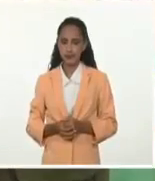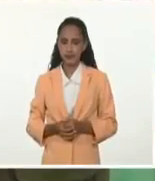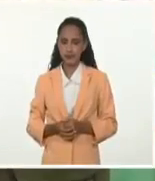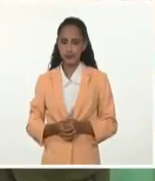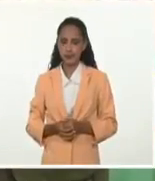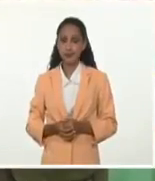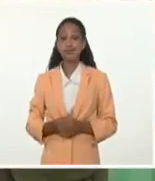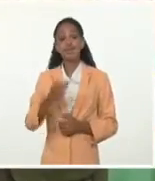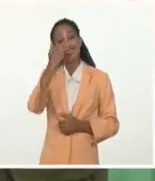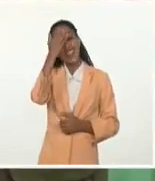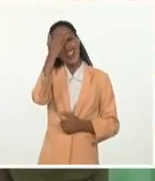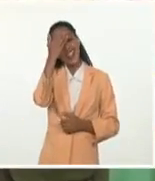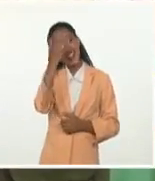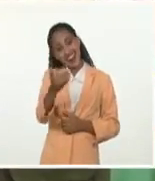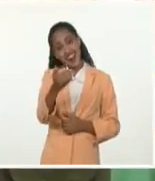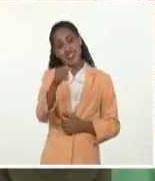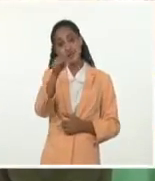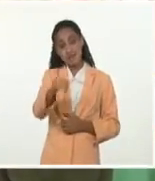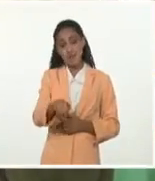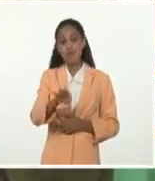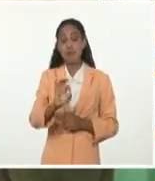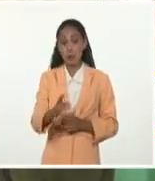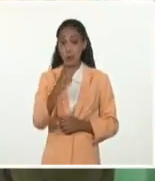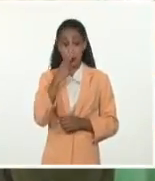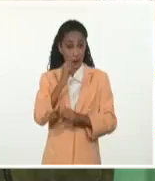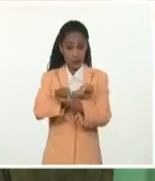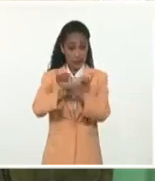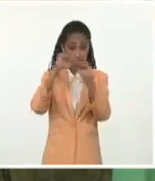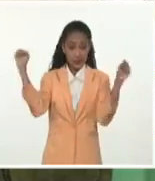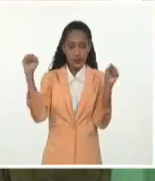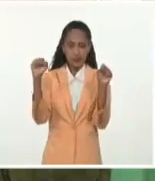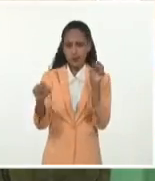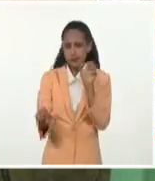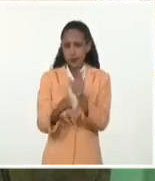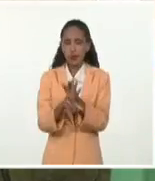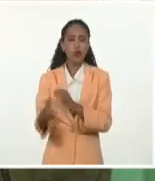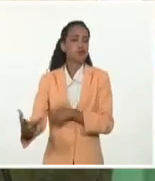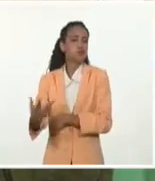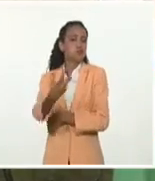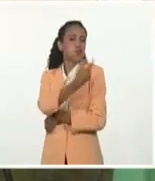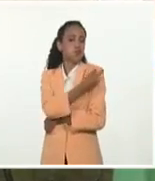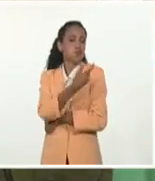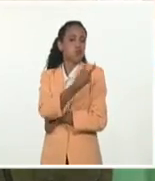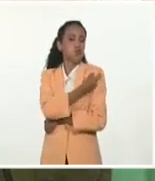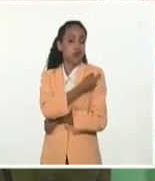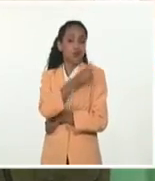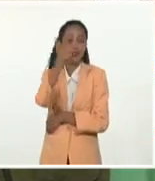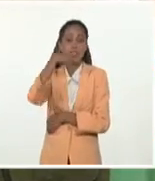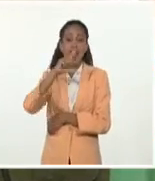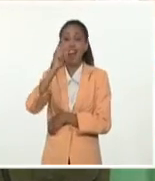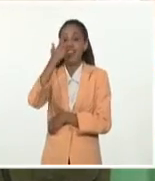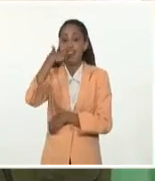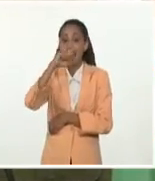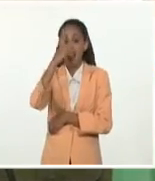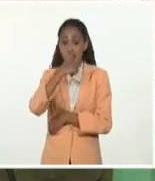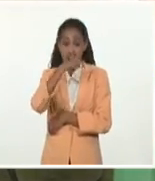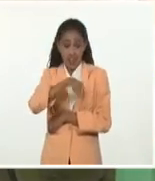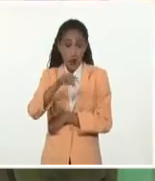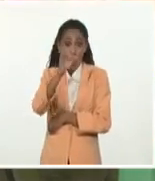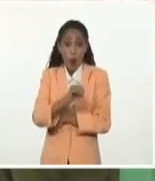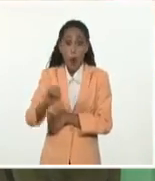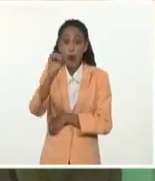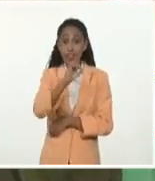Sí, gracias, compañero. Desde bien temprano en la mañana inició el estudio de intervención con el candidato vacunal Abdala en esta zona del oriente del